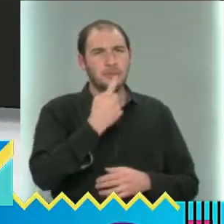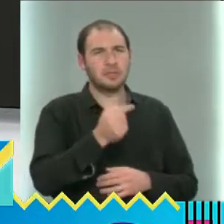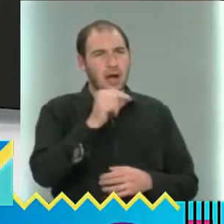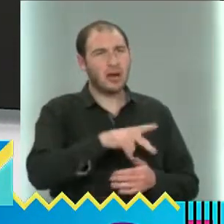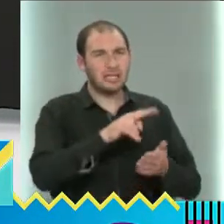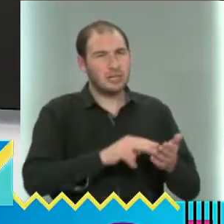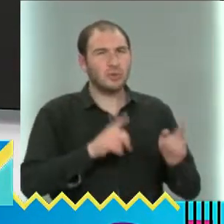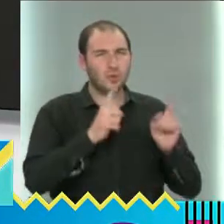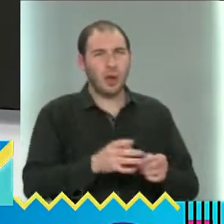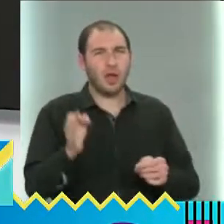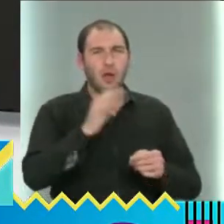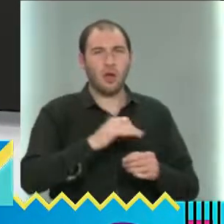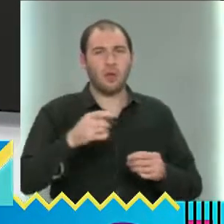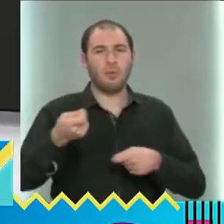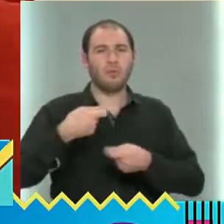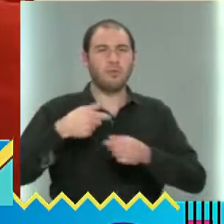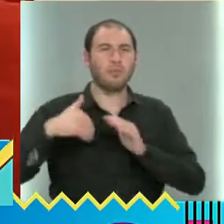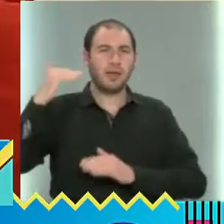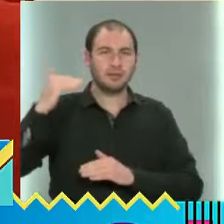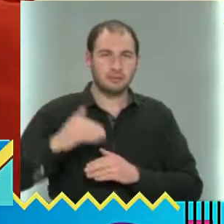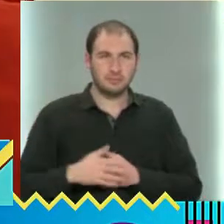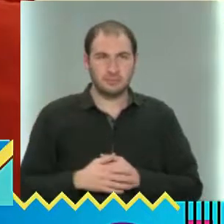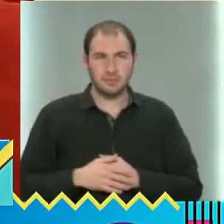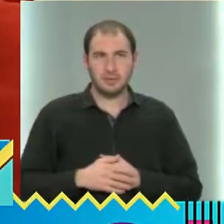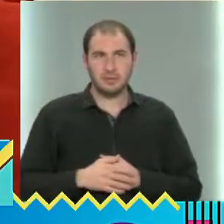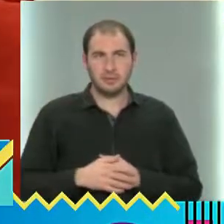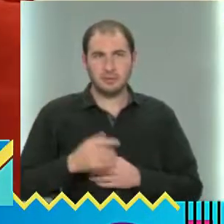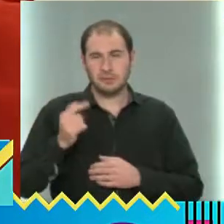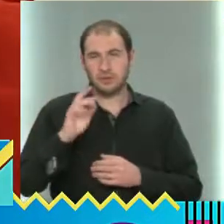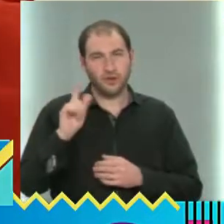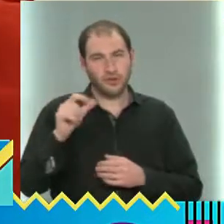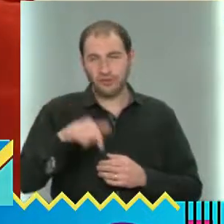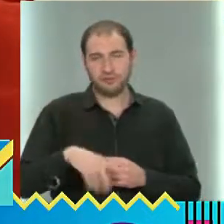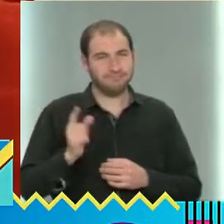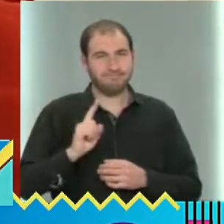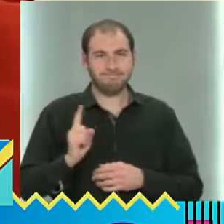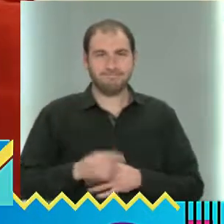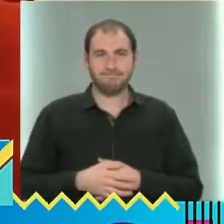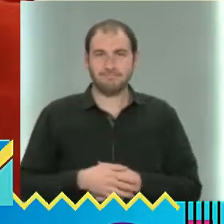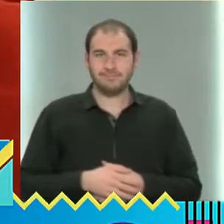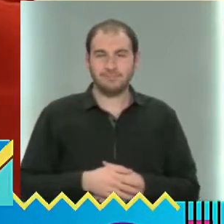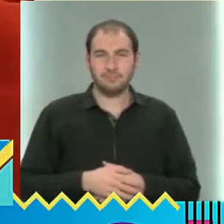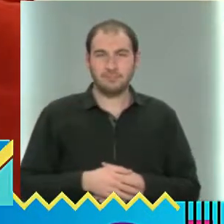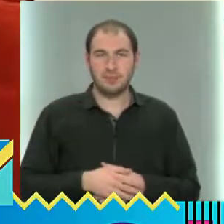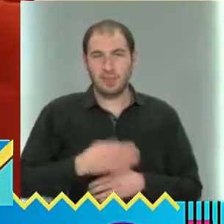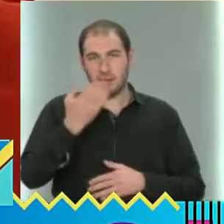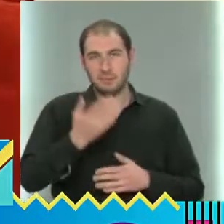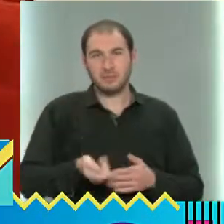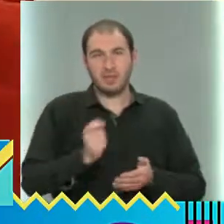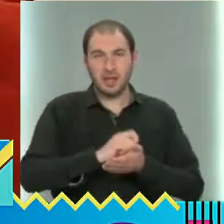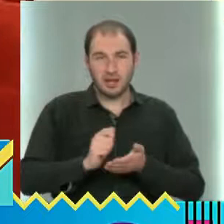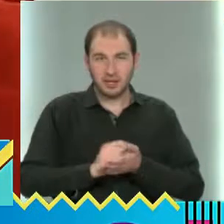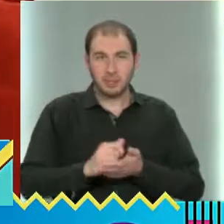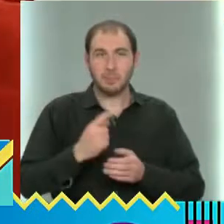hoy la literatura o le ganó el mercado? No, no le veo que tenga ese rol hoy. Me parece que a los escritores,